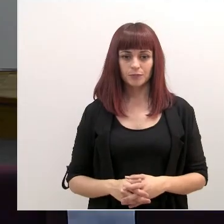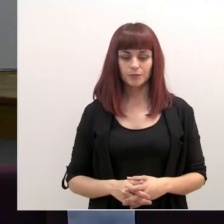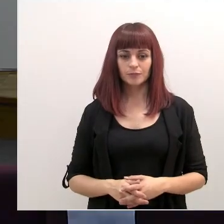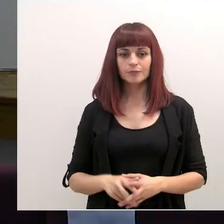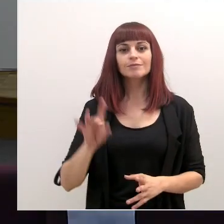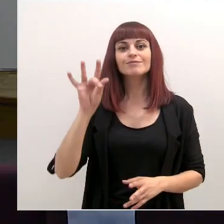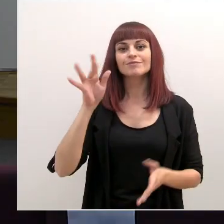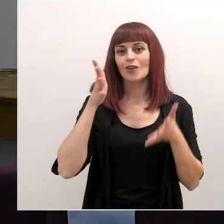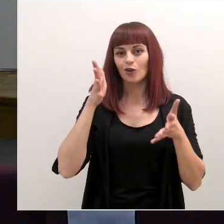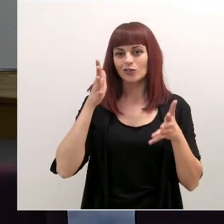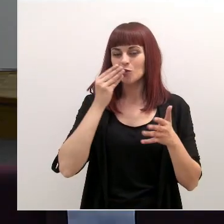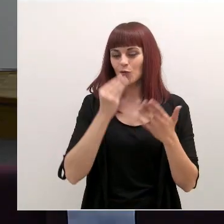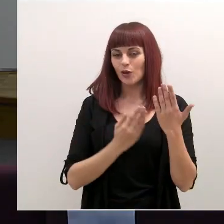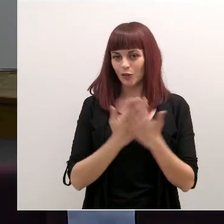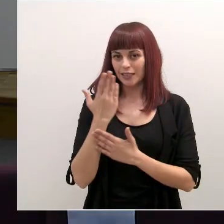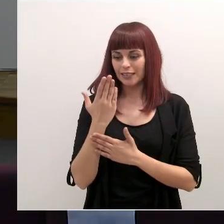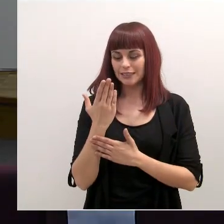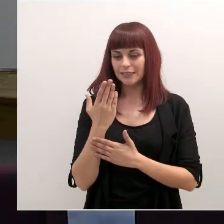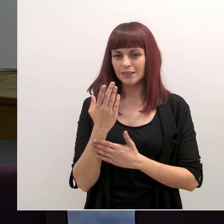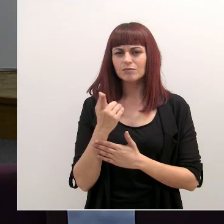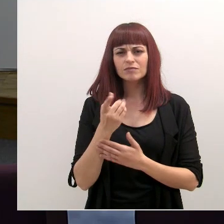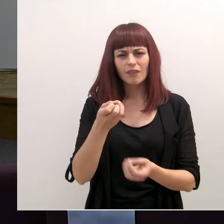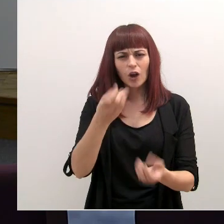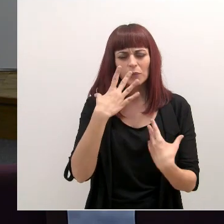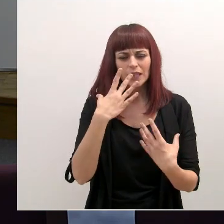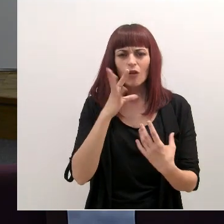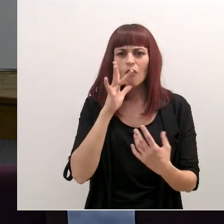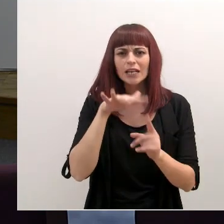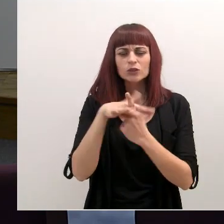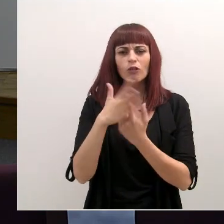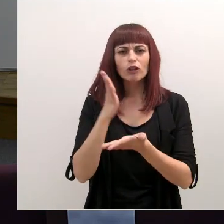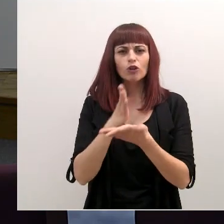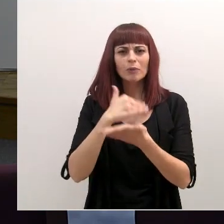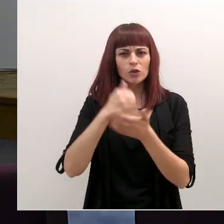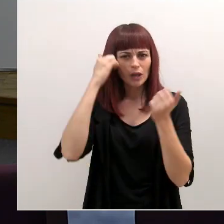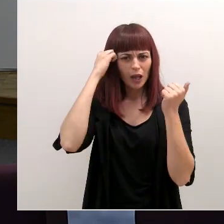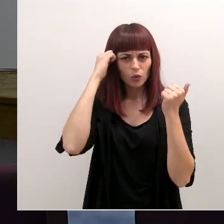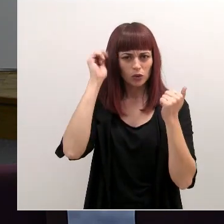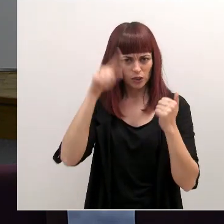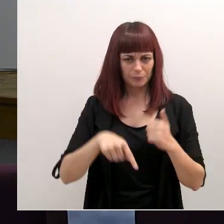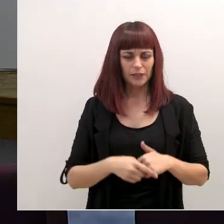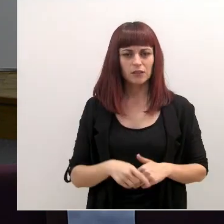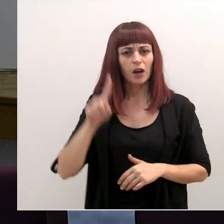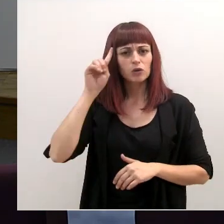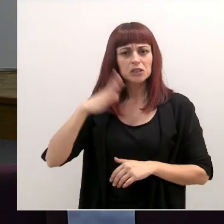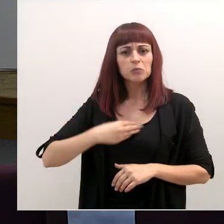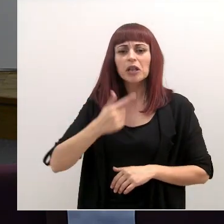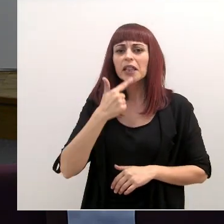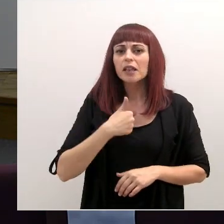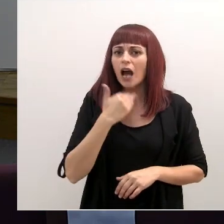Sí, consejero, buenos días. También ha comentado que se estaba estudiando la situación en Torre Pacheco, ¿no? Uh-huh. No sé si nos puede